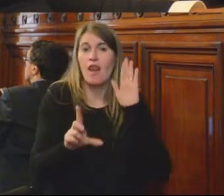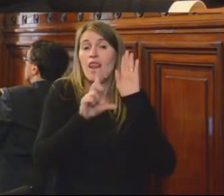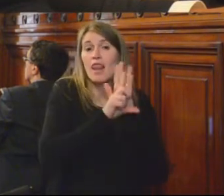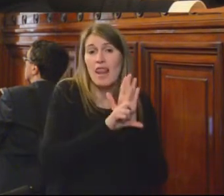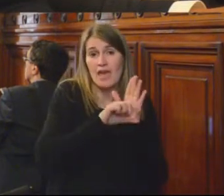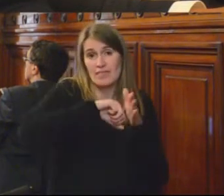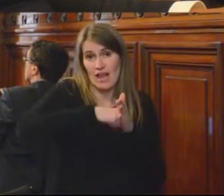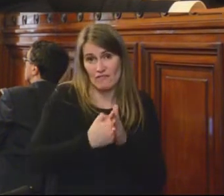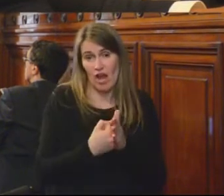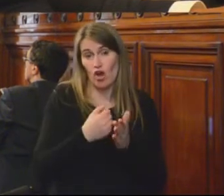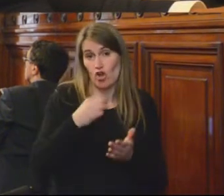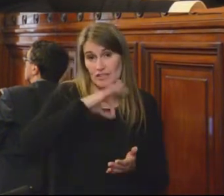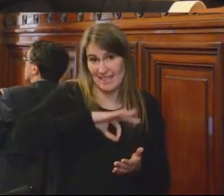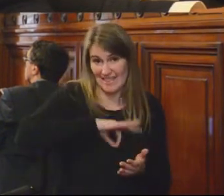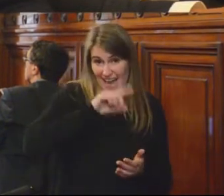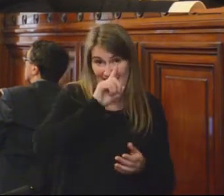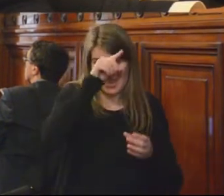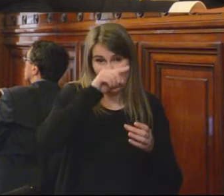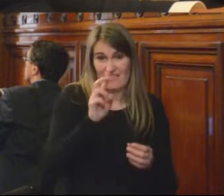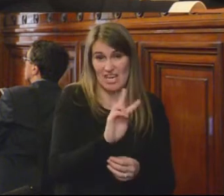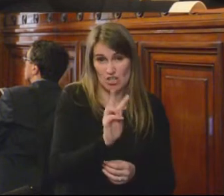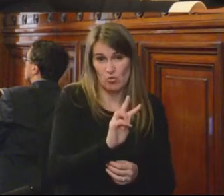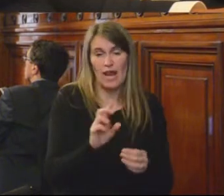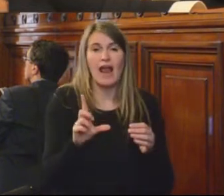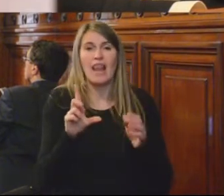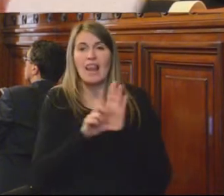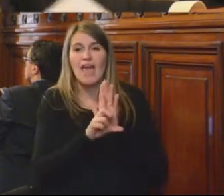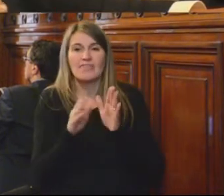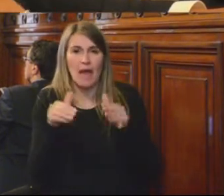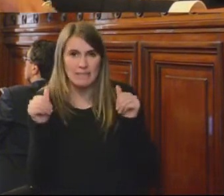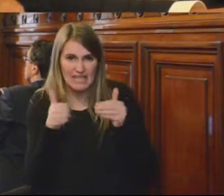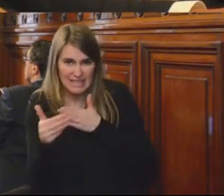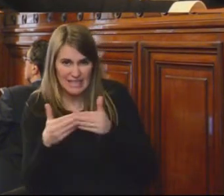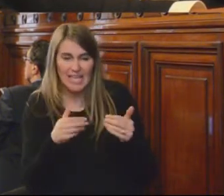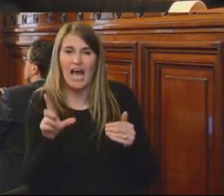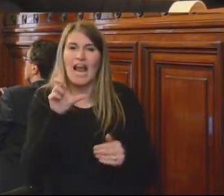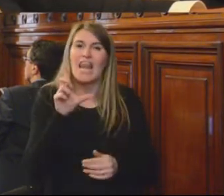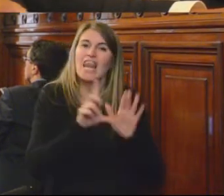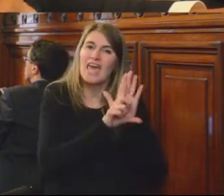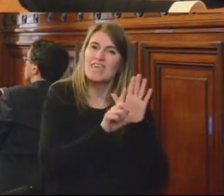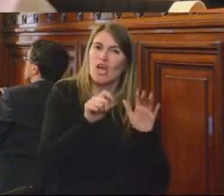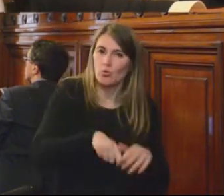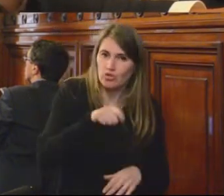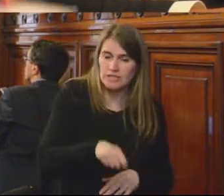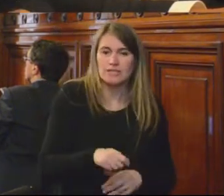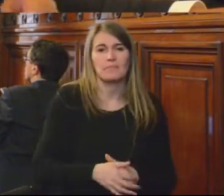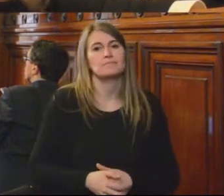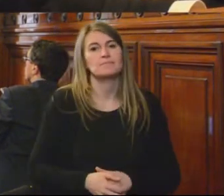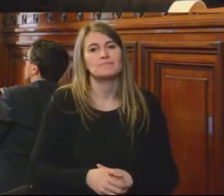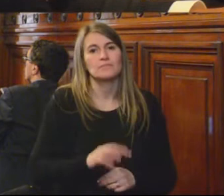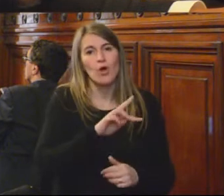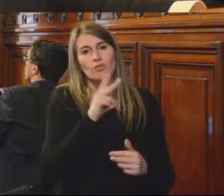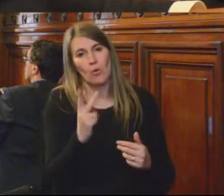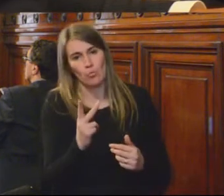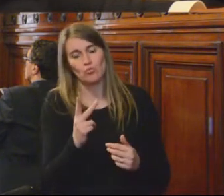Venezuela, Ley de Amnistía, Ley de Reforma Parcial de la Ley Orgánica del Tribunal Supremo de Justicia, entre otros. Un segundo